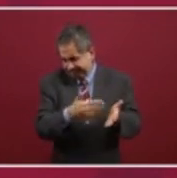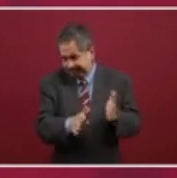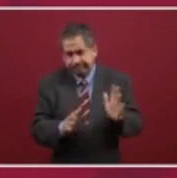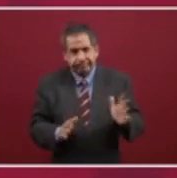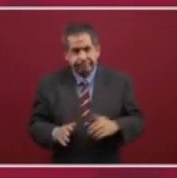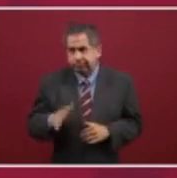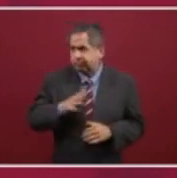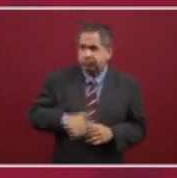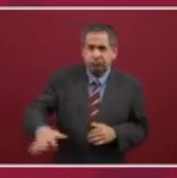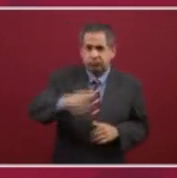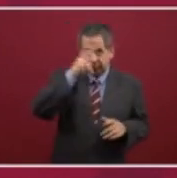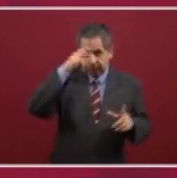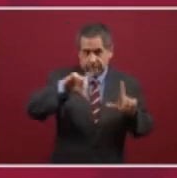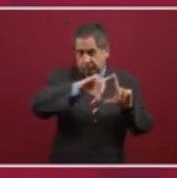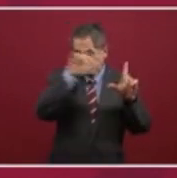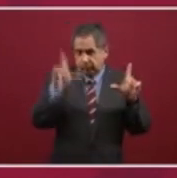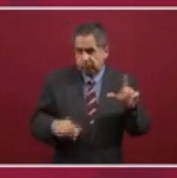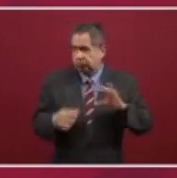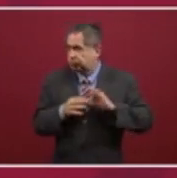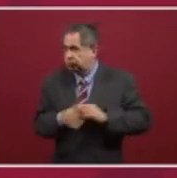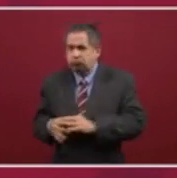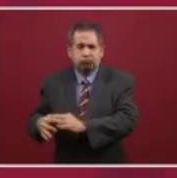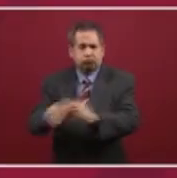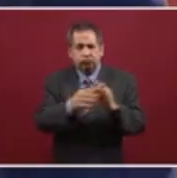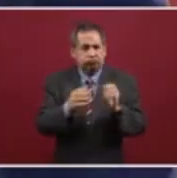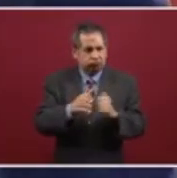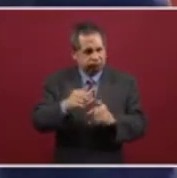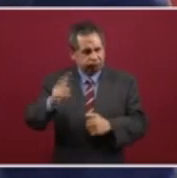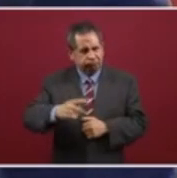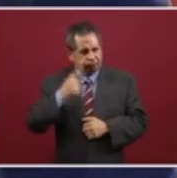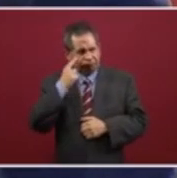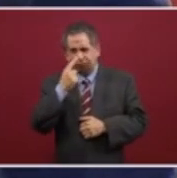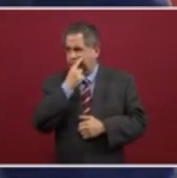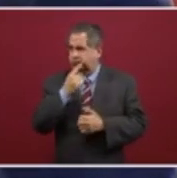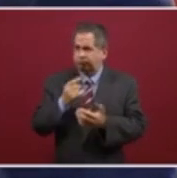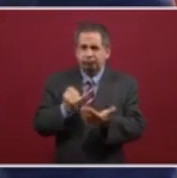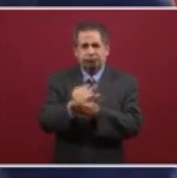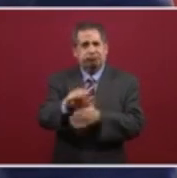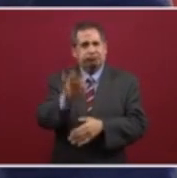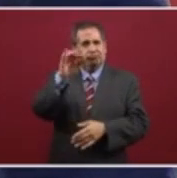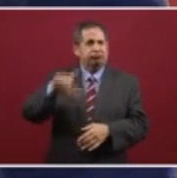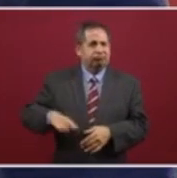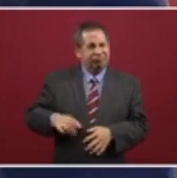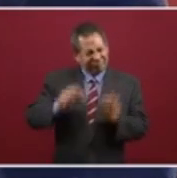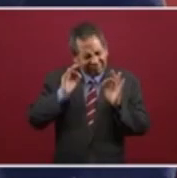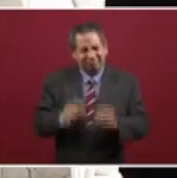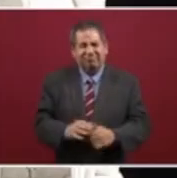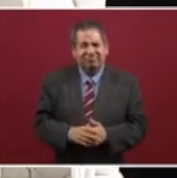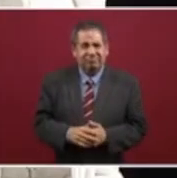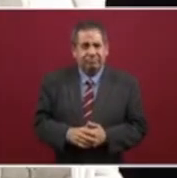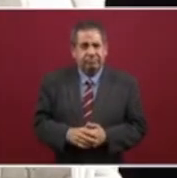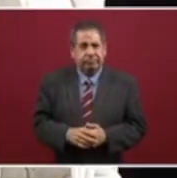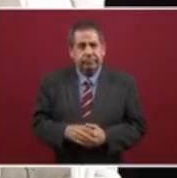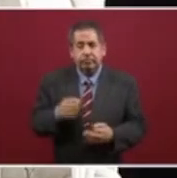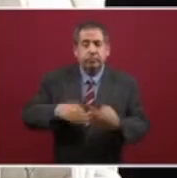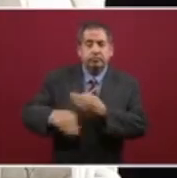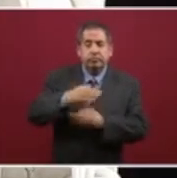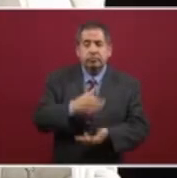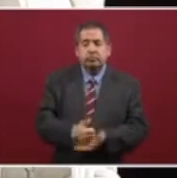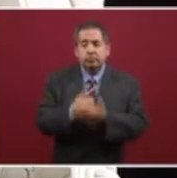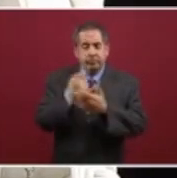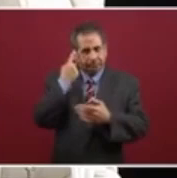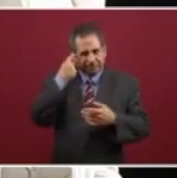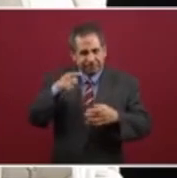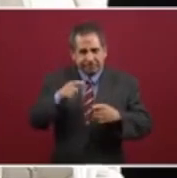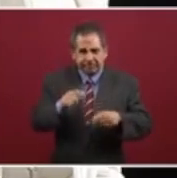a que haya una auténtica democracia, todos a ayudar a que se